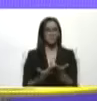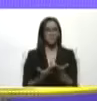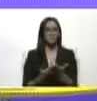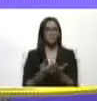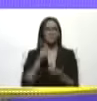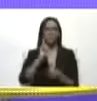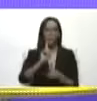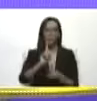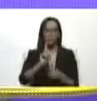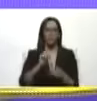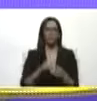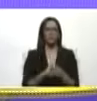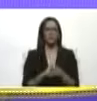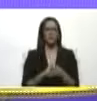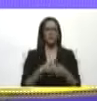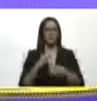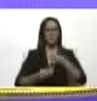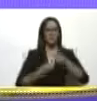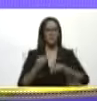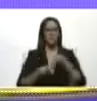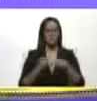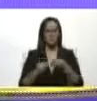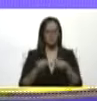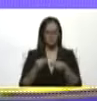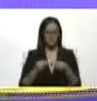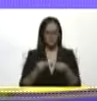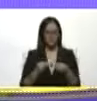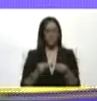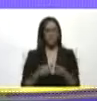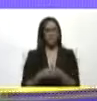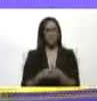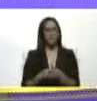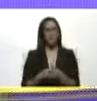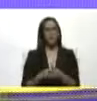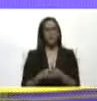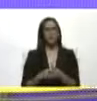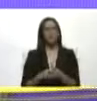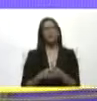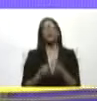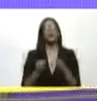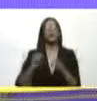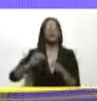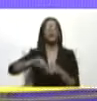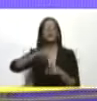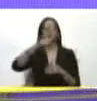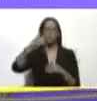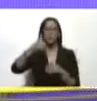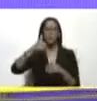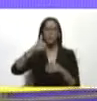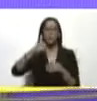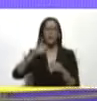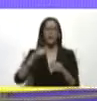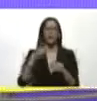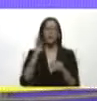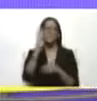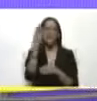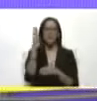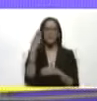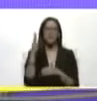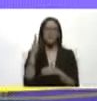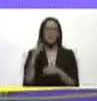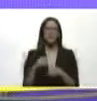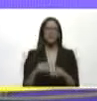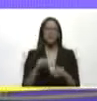una preparar la ejecución del Super mostacho bachiller en los